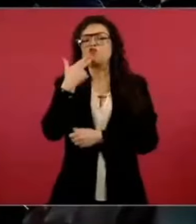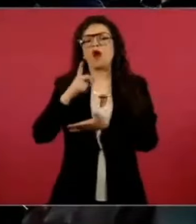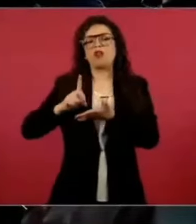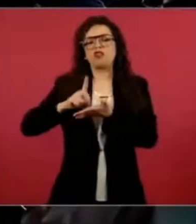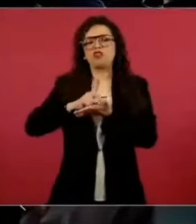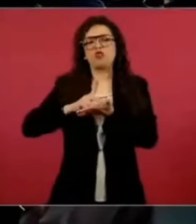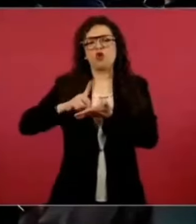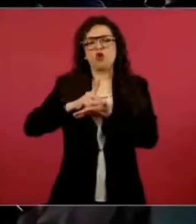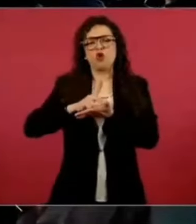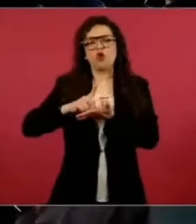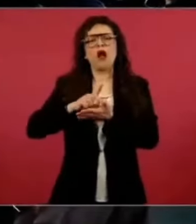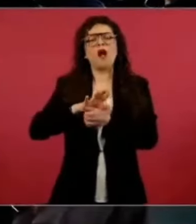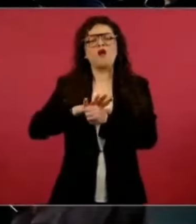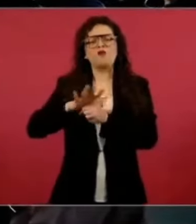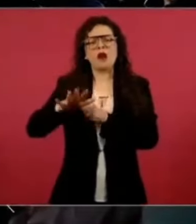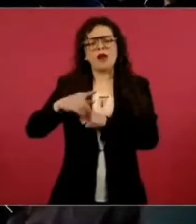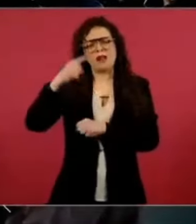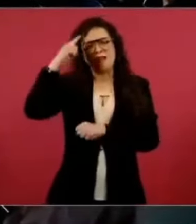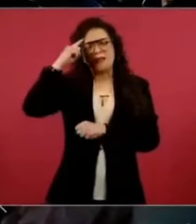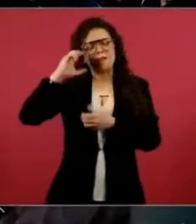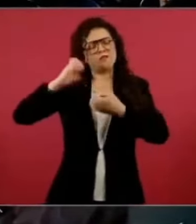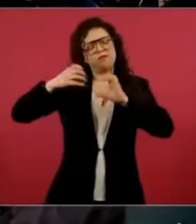fentanilo el